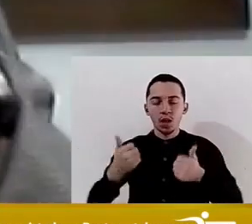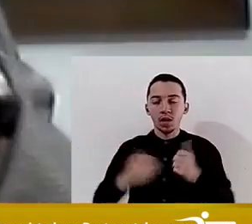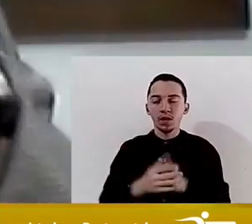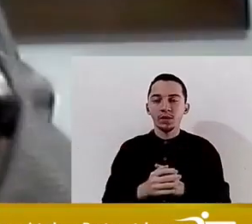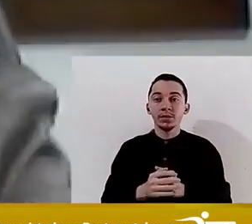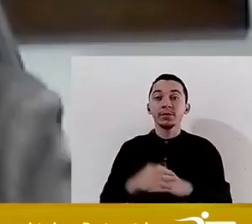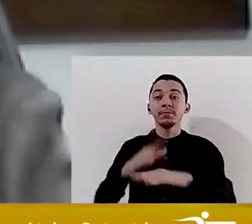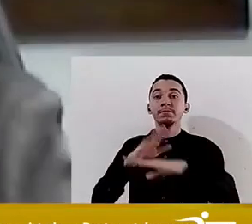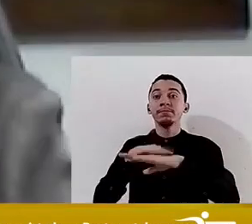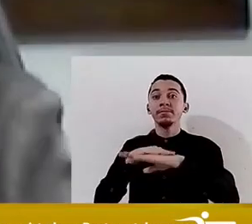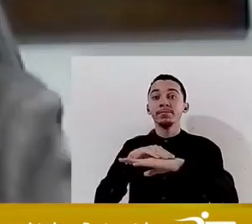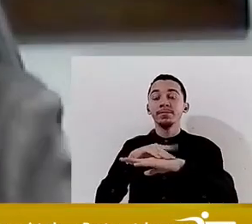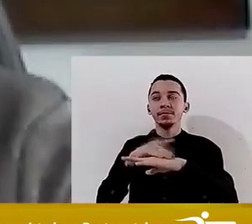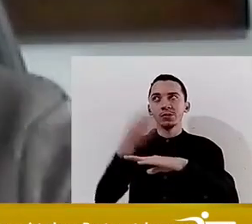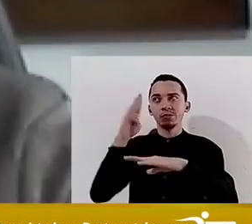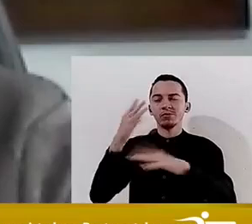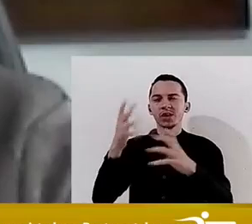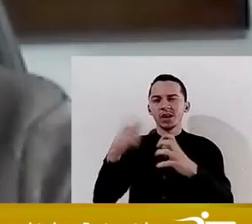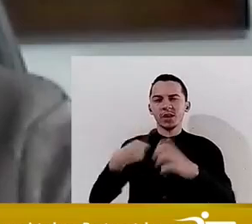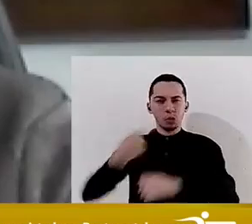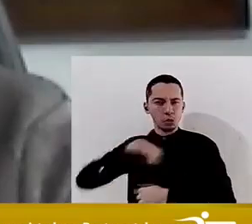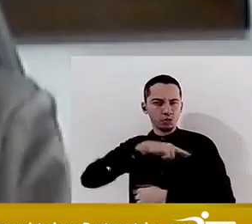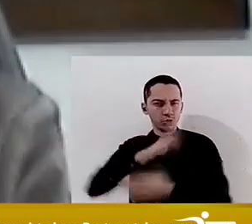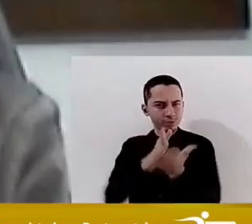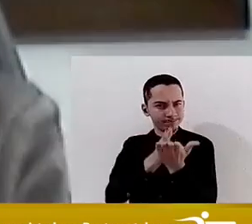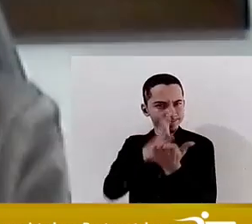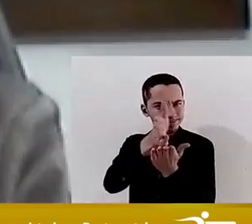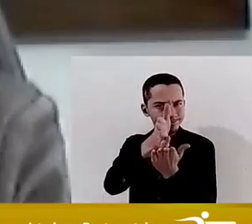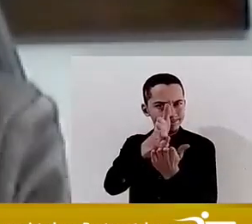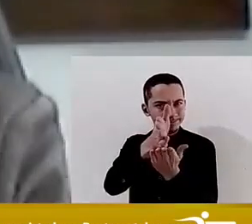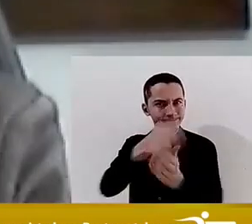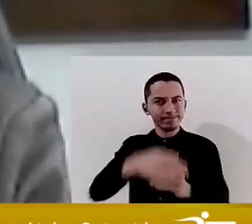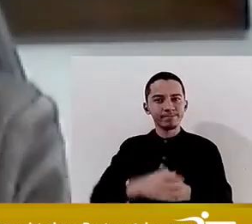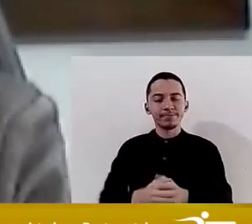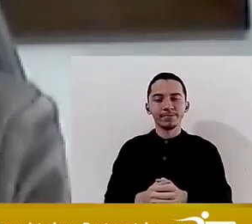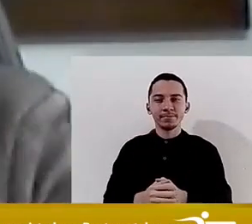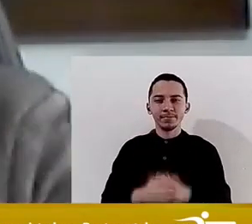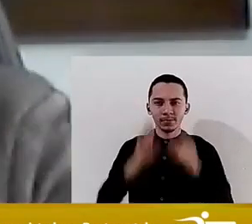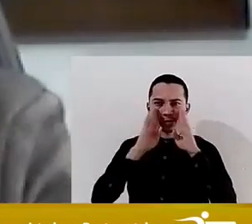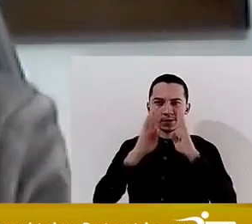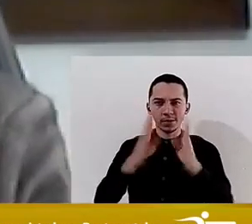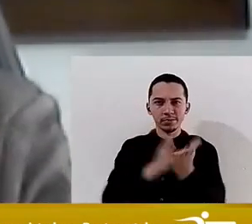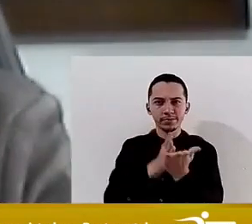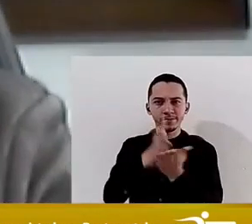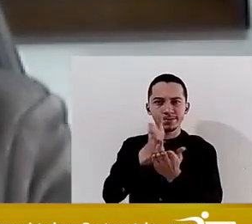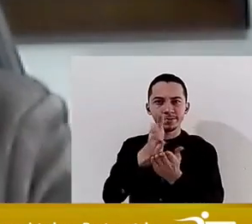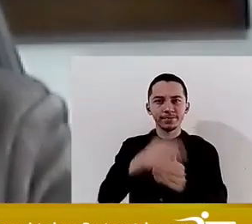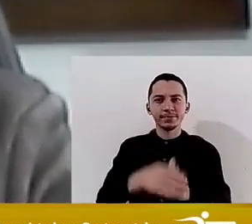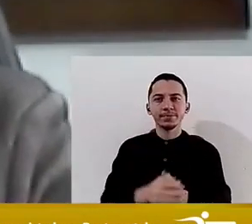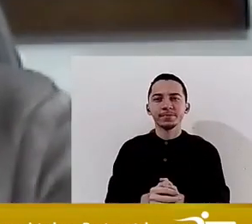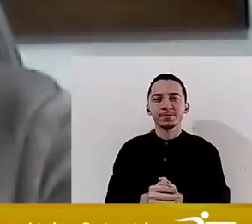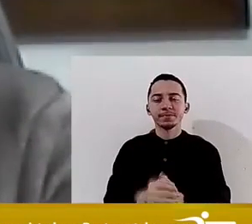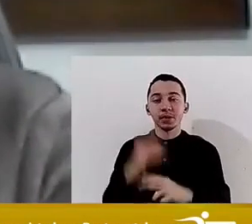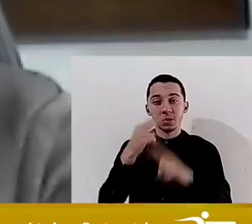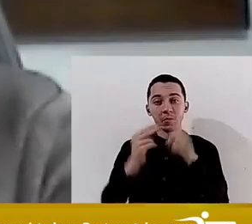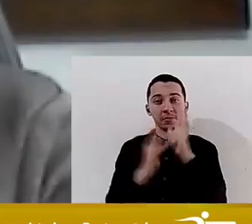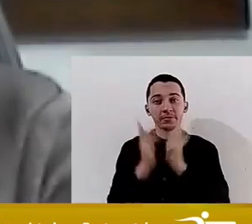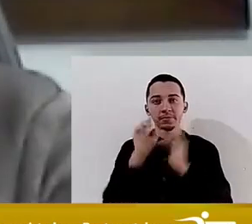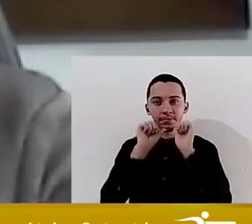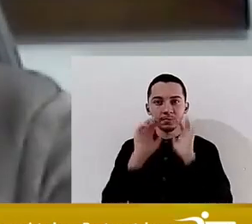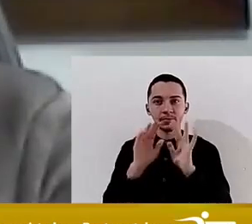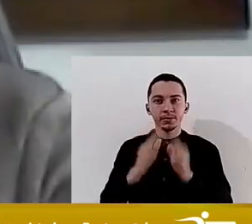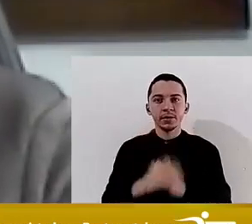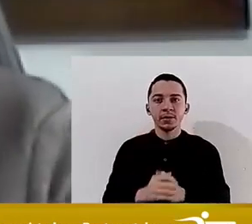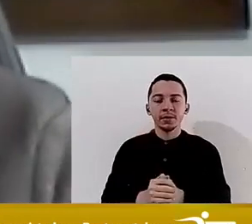medio, que vayamos directo por el centro. Bendito el Señor. Y